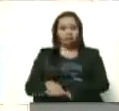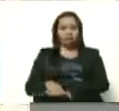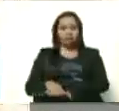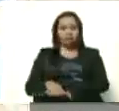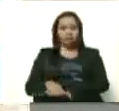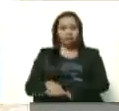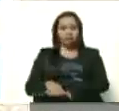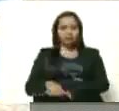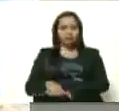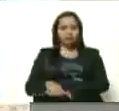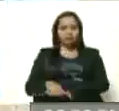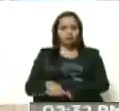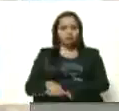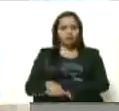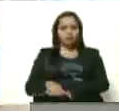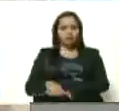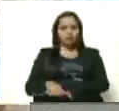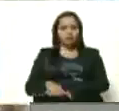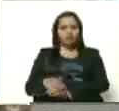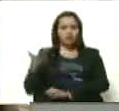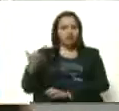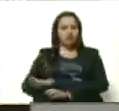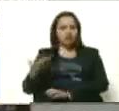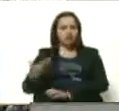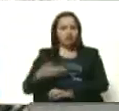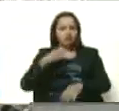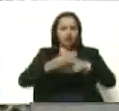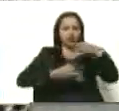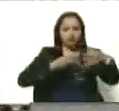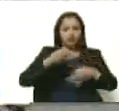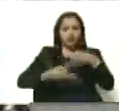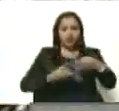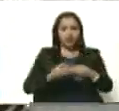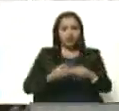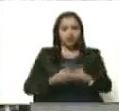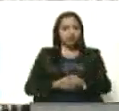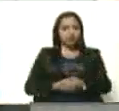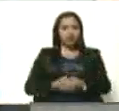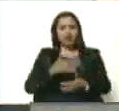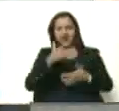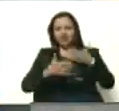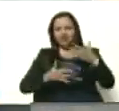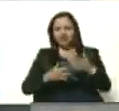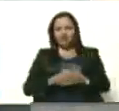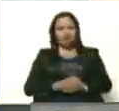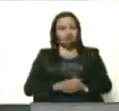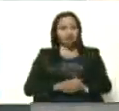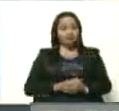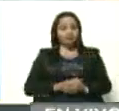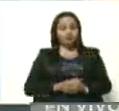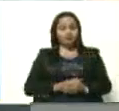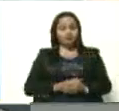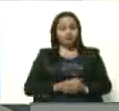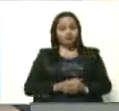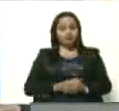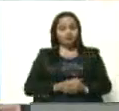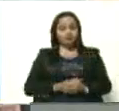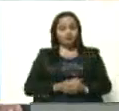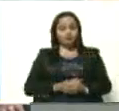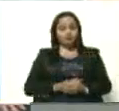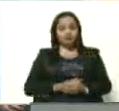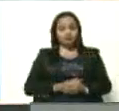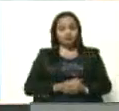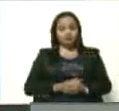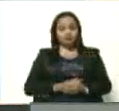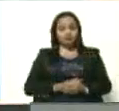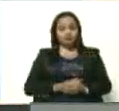Consejo Nacional Electoral. Es importante resaltar que en este acto de juramentación también contamos con Jorge Rodríguez,